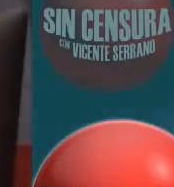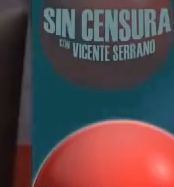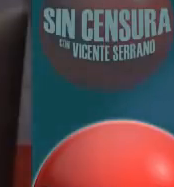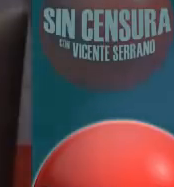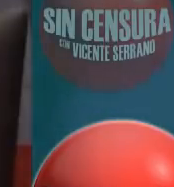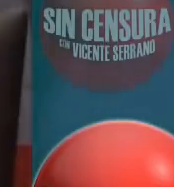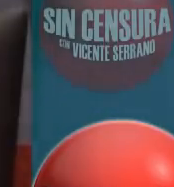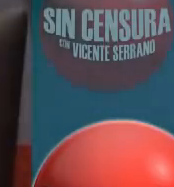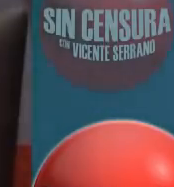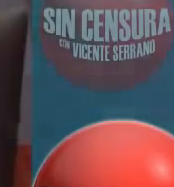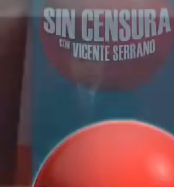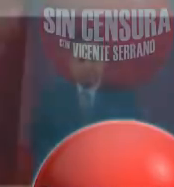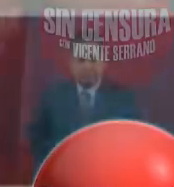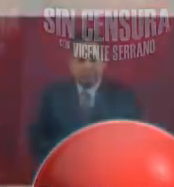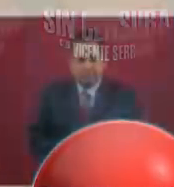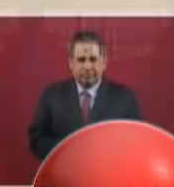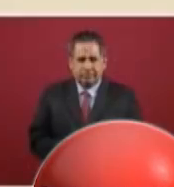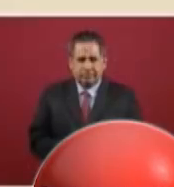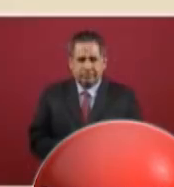ese s